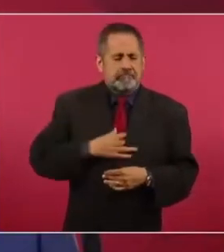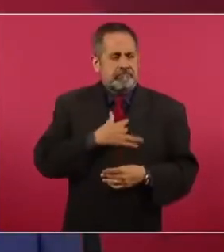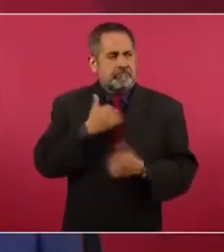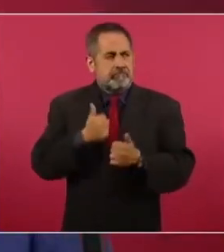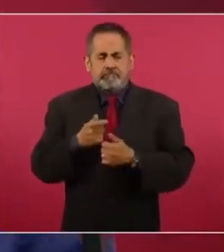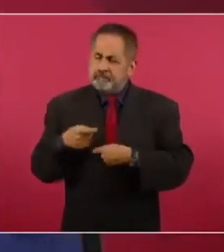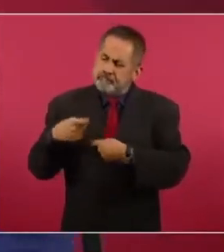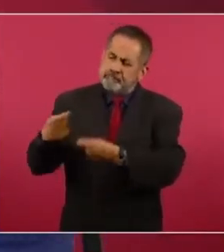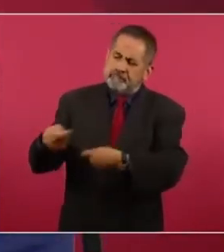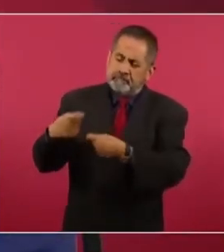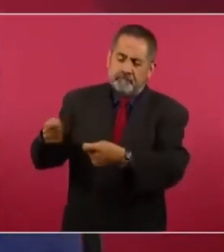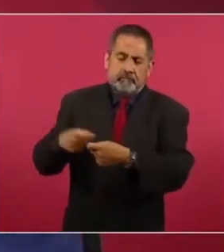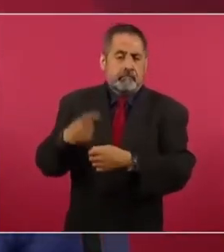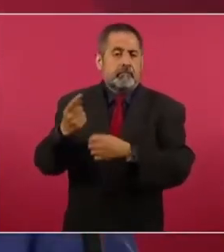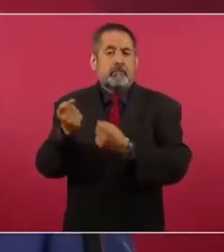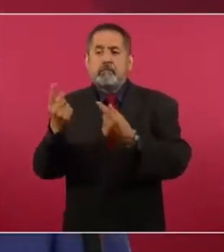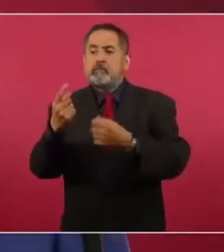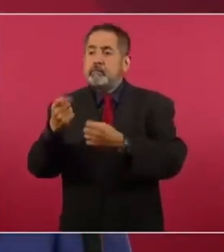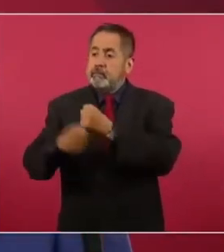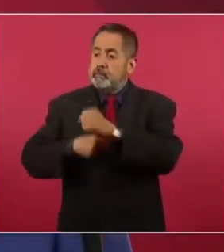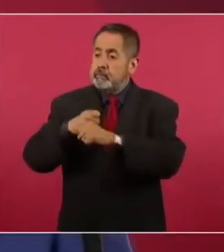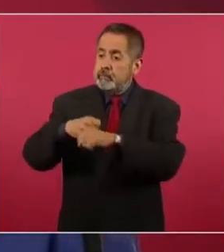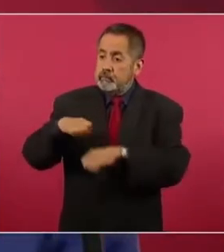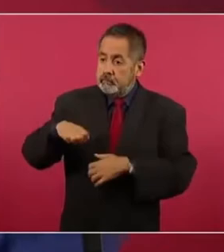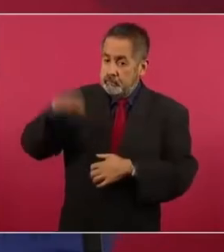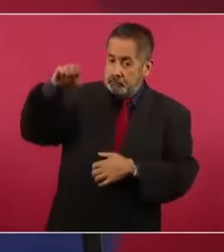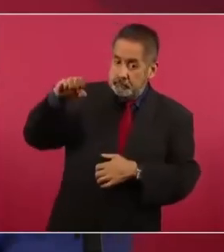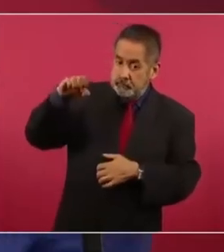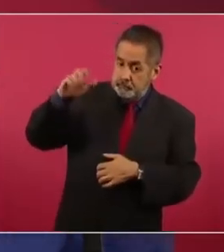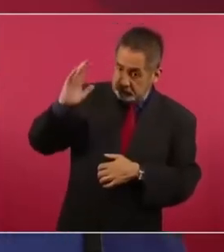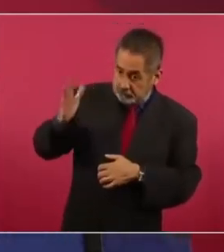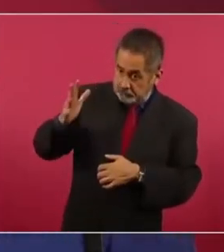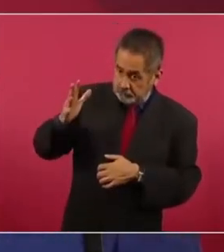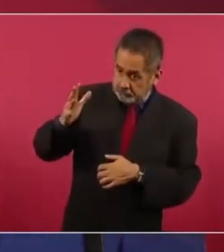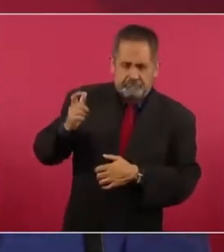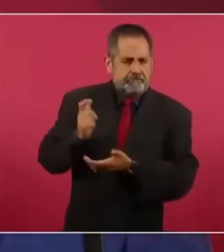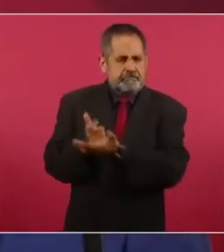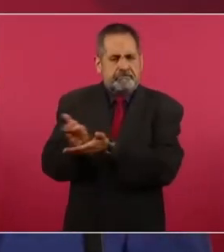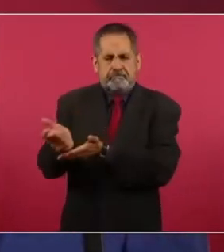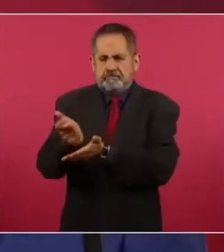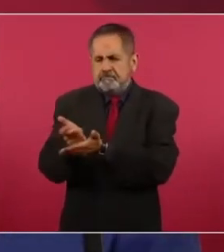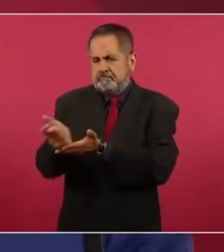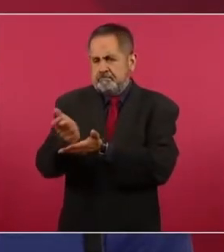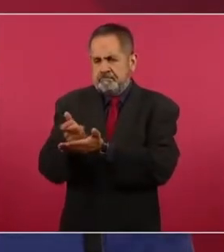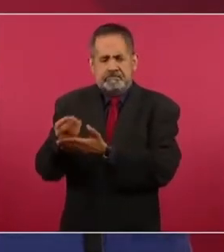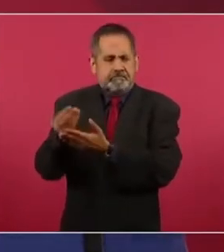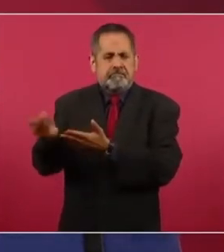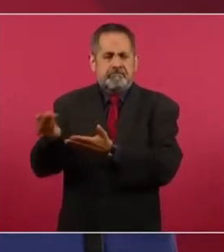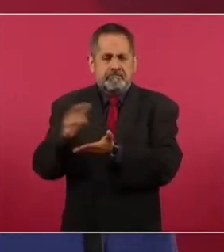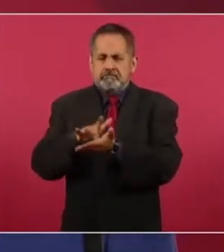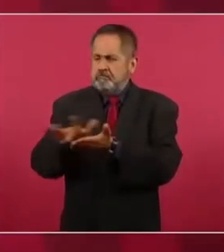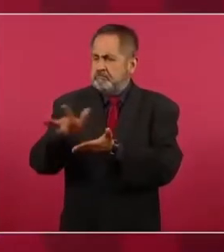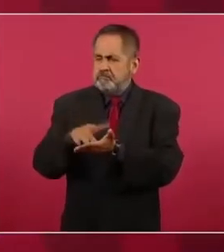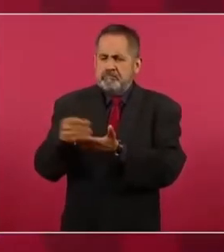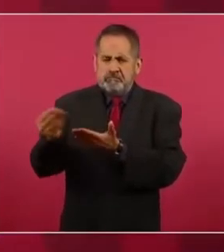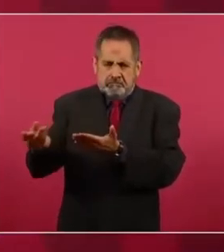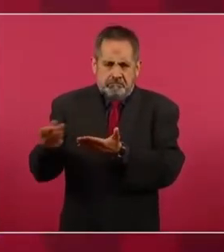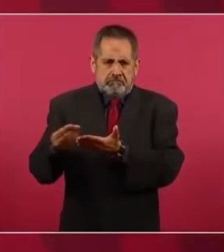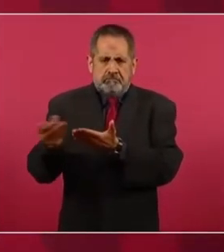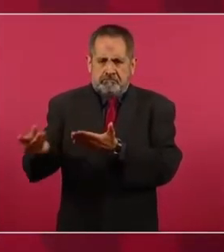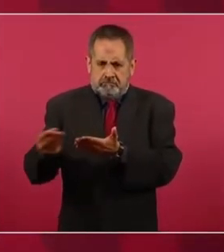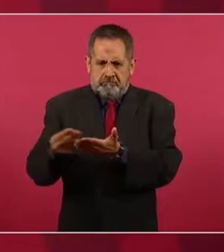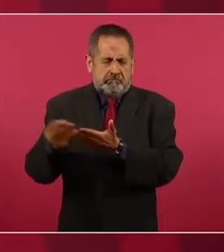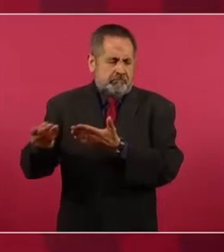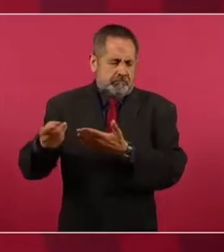llega a una determinada edad, ya recibe uno un apoyo